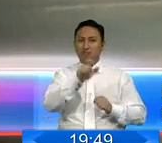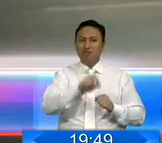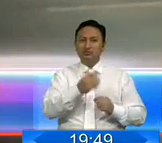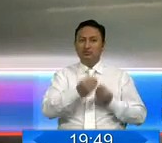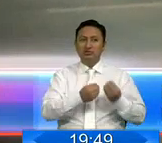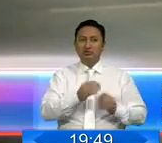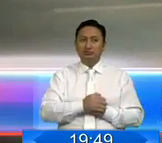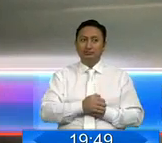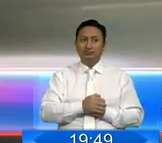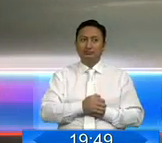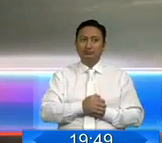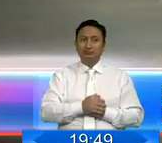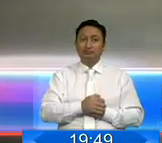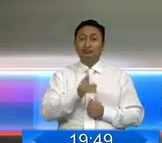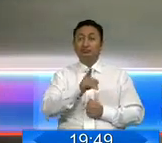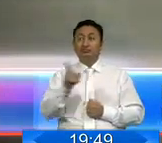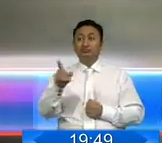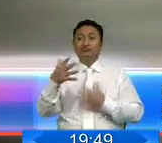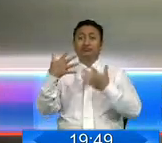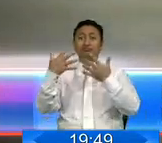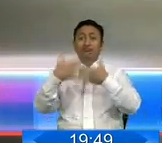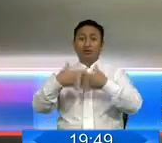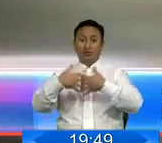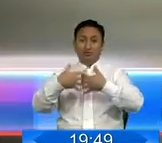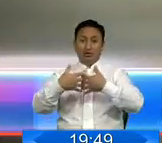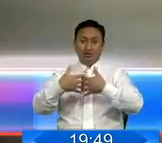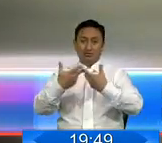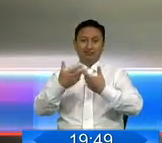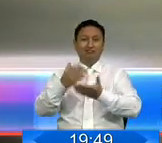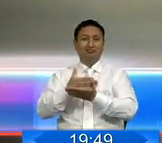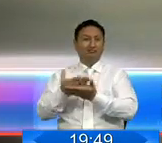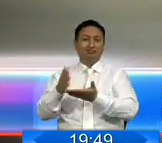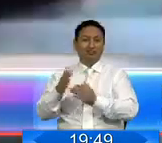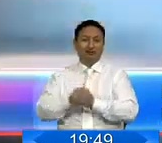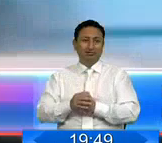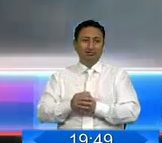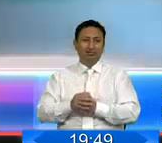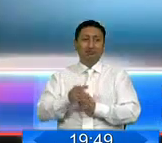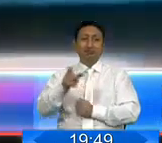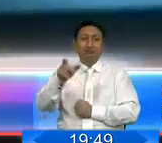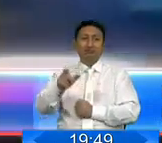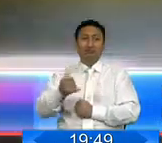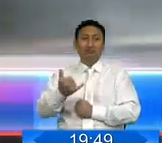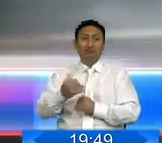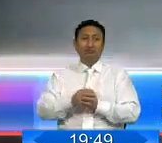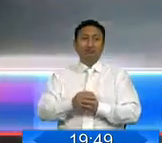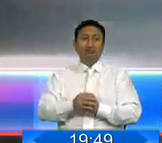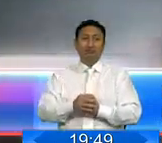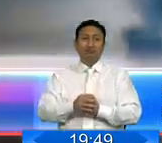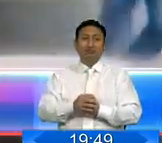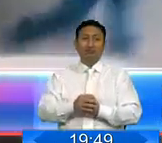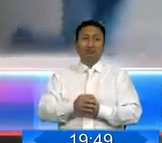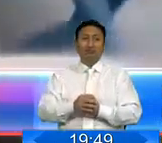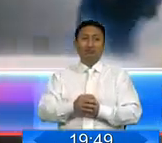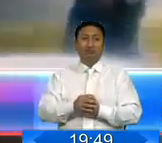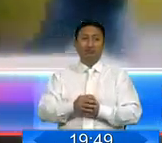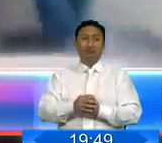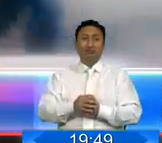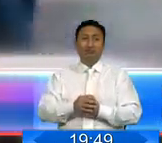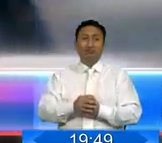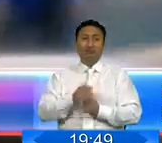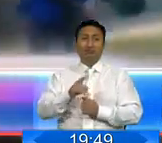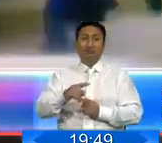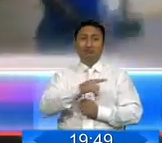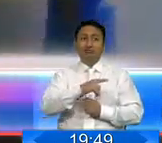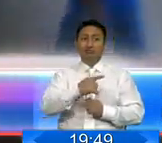individuo. Gente, ahí hay una fábrica abandonada que uno cuida ahí, uno hace limpieza y todas esas cosas ahí, pues, y el señor estaba ahorita, siempre se metía acá, pues, y ahí el man